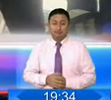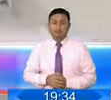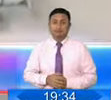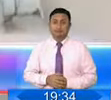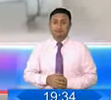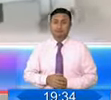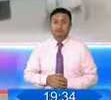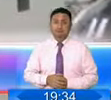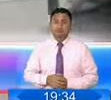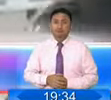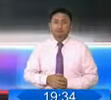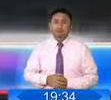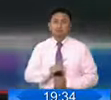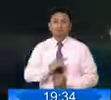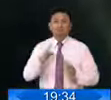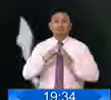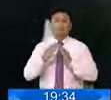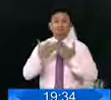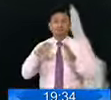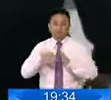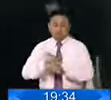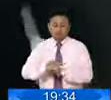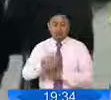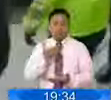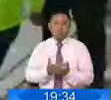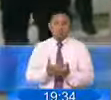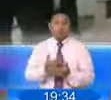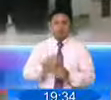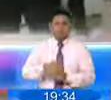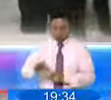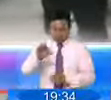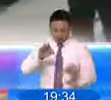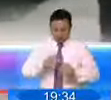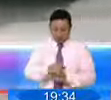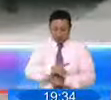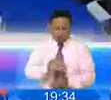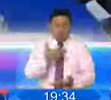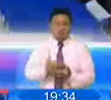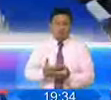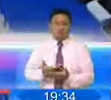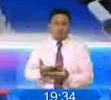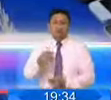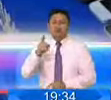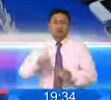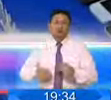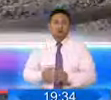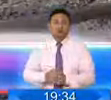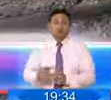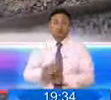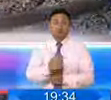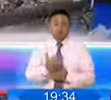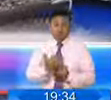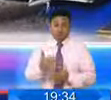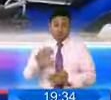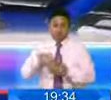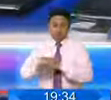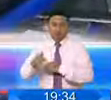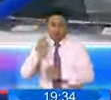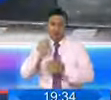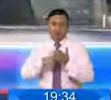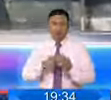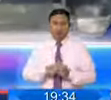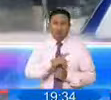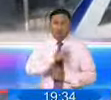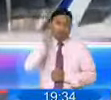hecho. En los domicilios allanados se encontraron evidencias que no pudieron ser justificadas por las personas que ahora mismo están detenidas, entre ellos